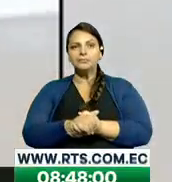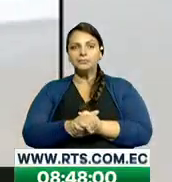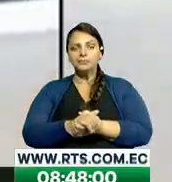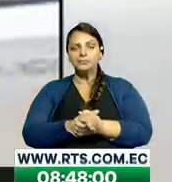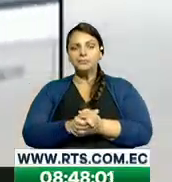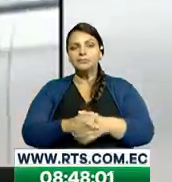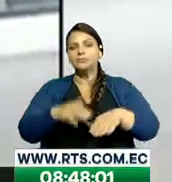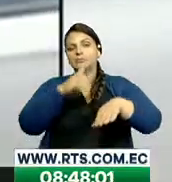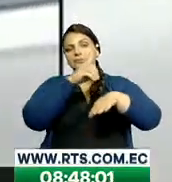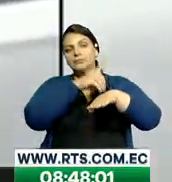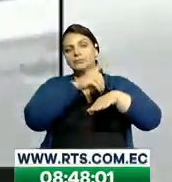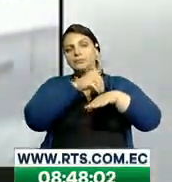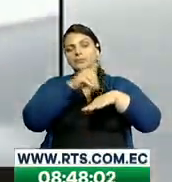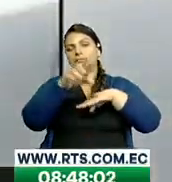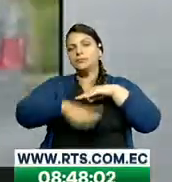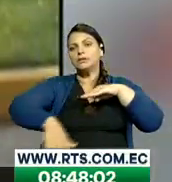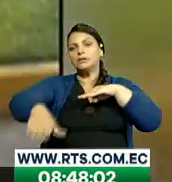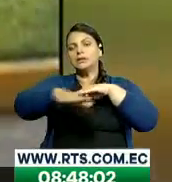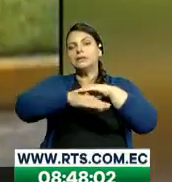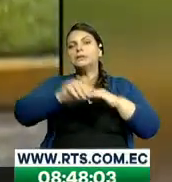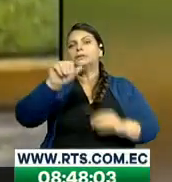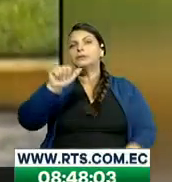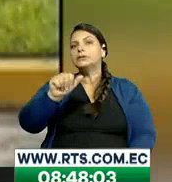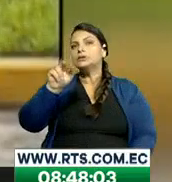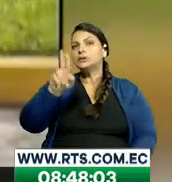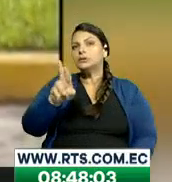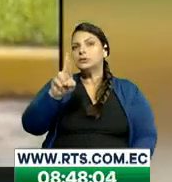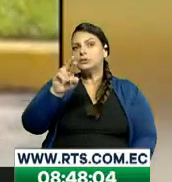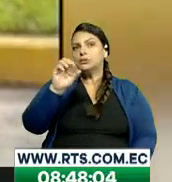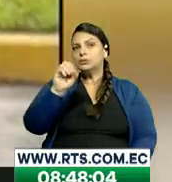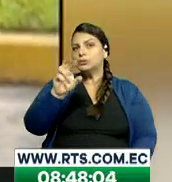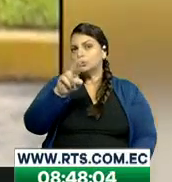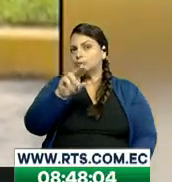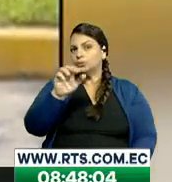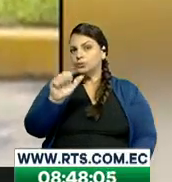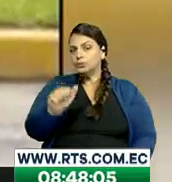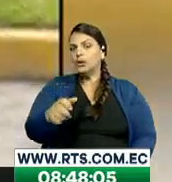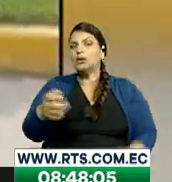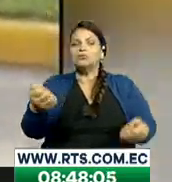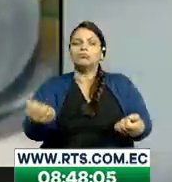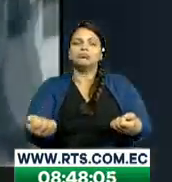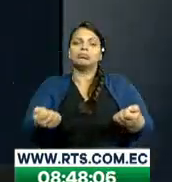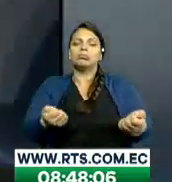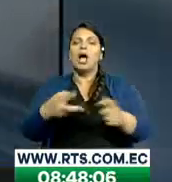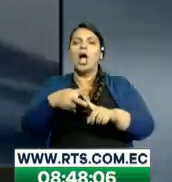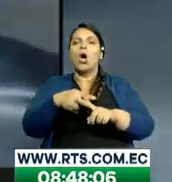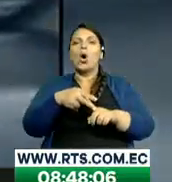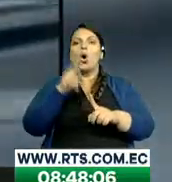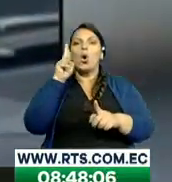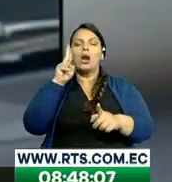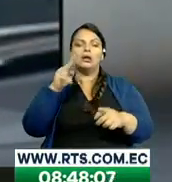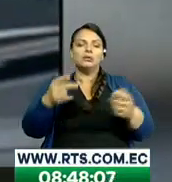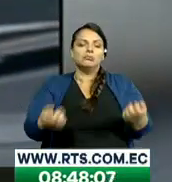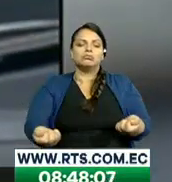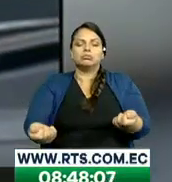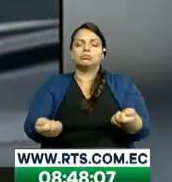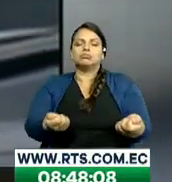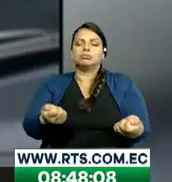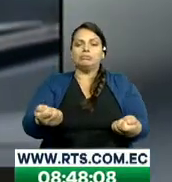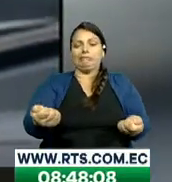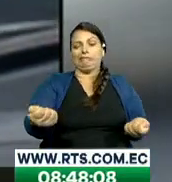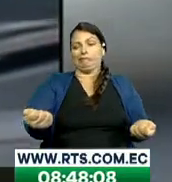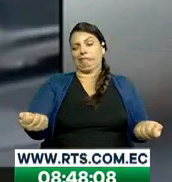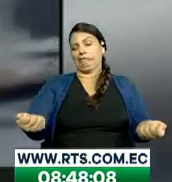llevaba bebidas se volcó en la avenida León Febres Cordera de la Aurora, en el cantón Daule. Pero esta situación,